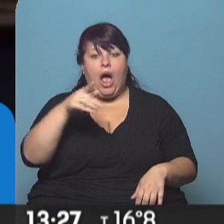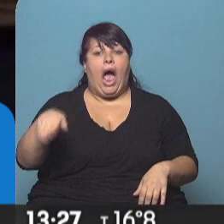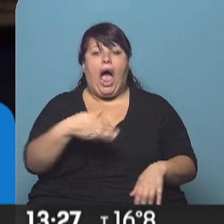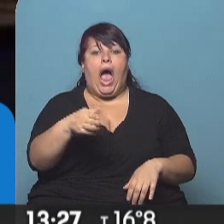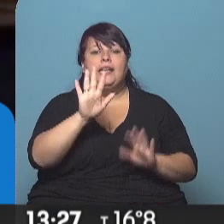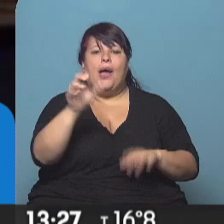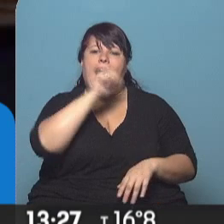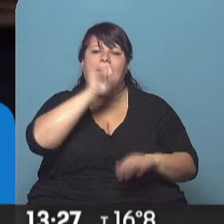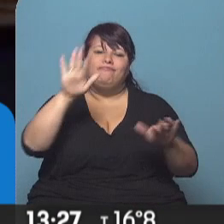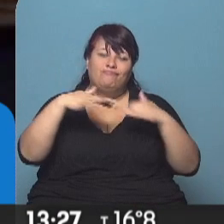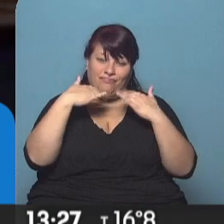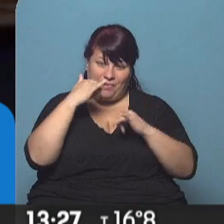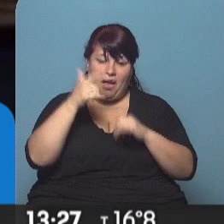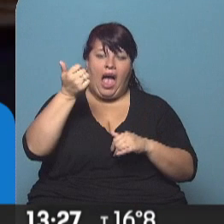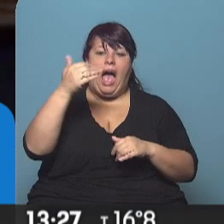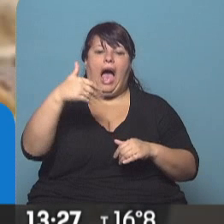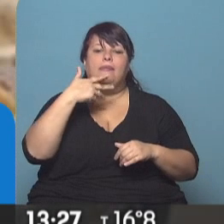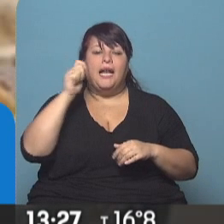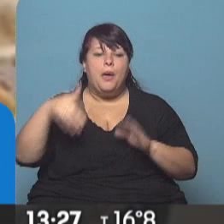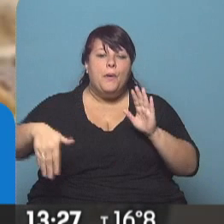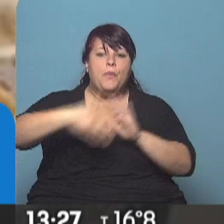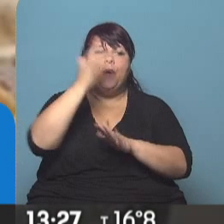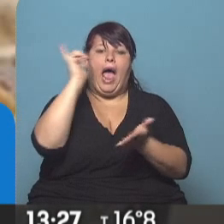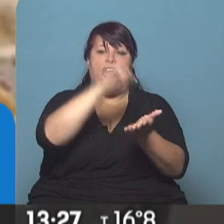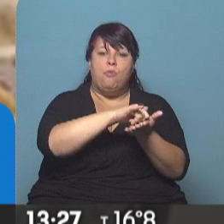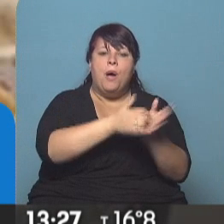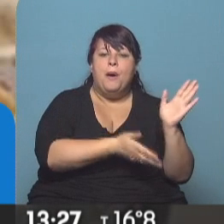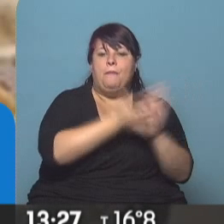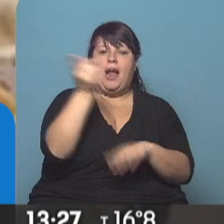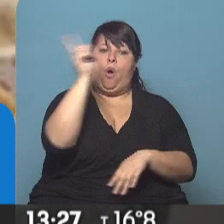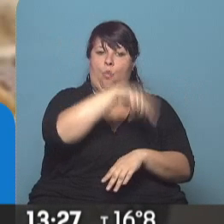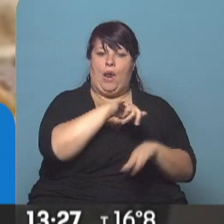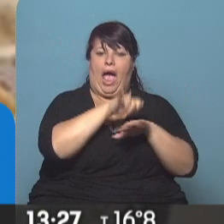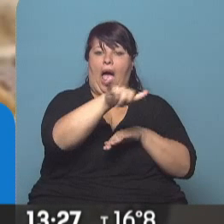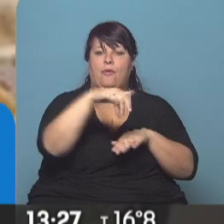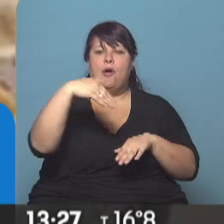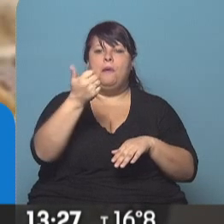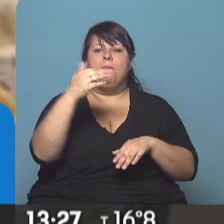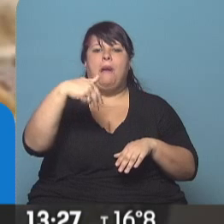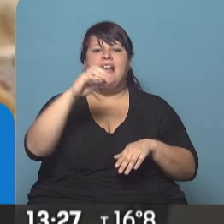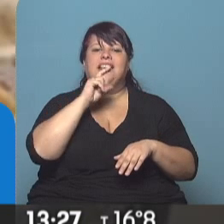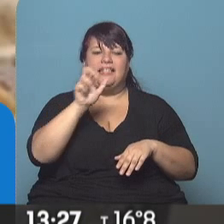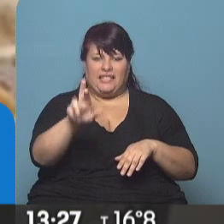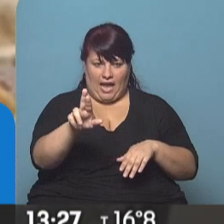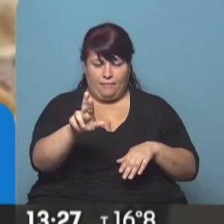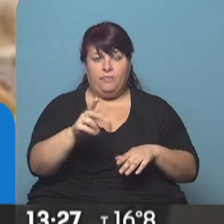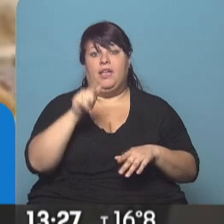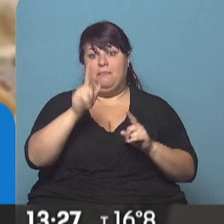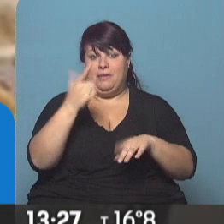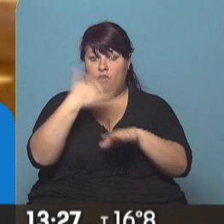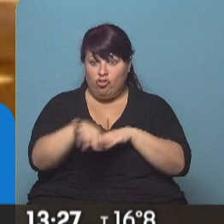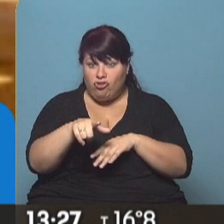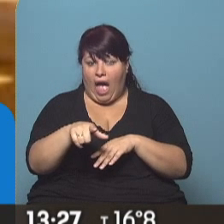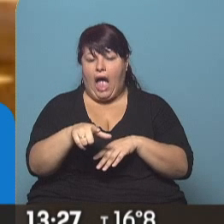en el recital del cantante, como te decía, en Ámsterdam, y se dirigía rumbo al aeropuerto para abordar un vuelo hacia Manchester a bordo de este taxi